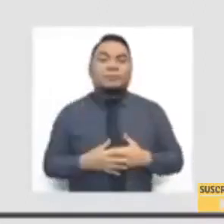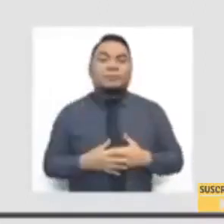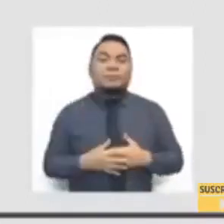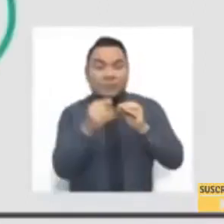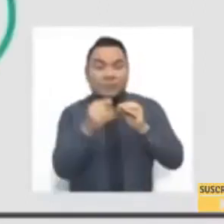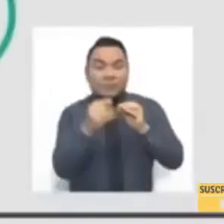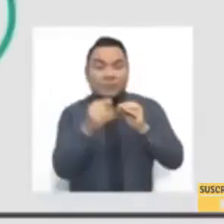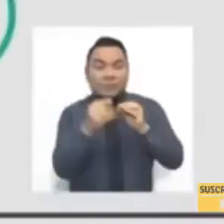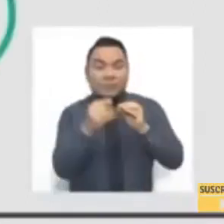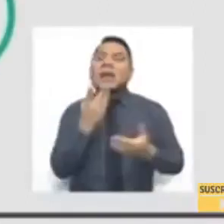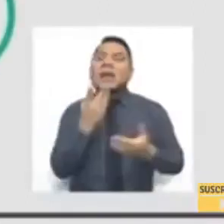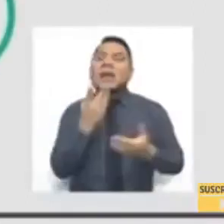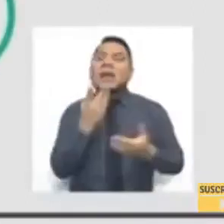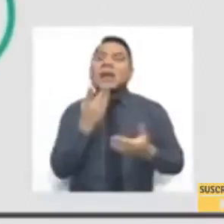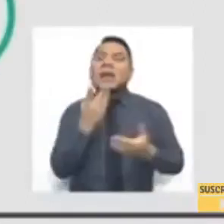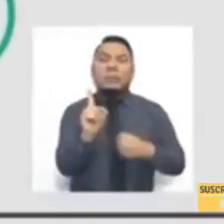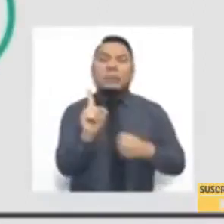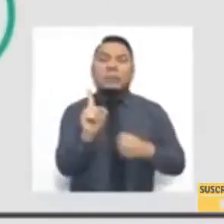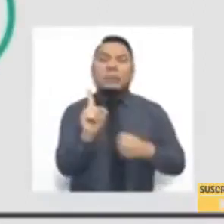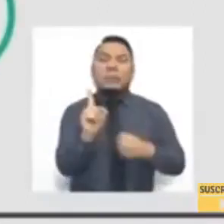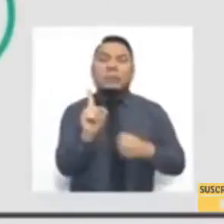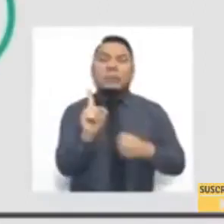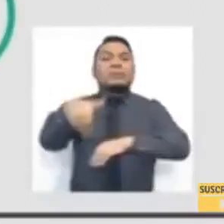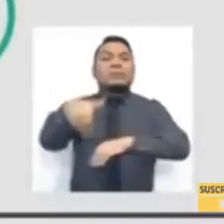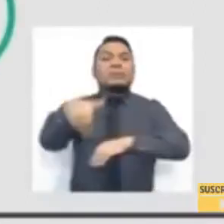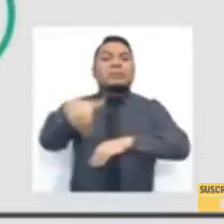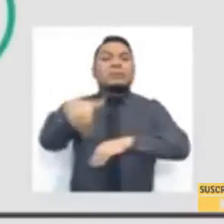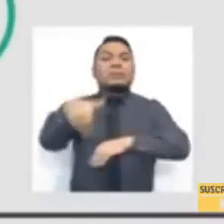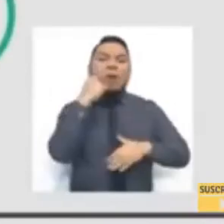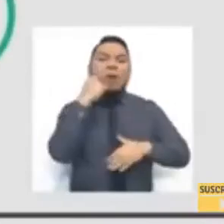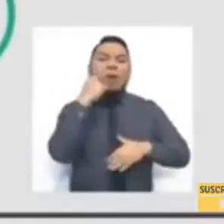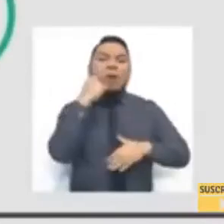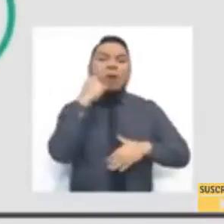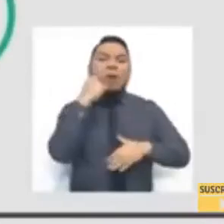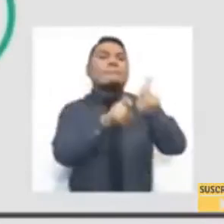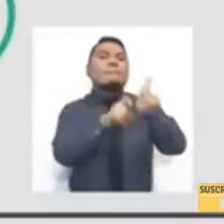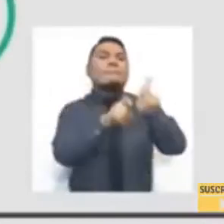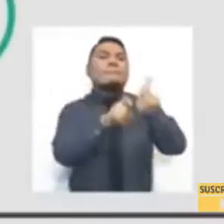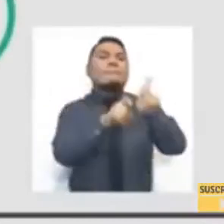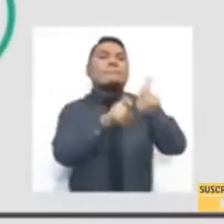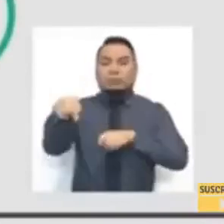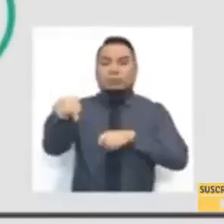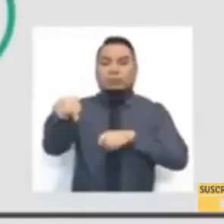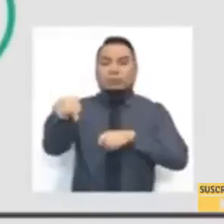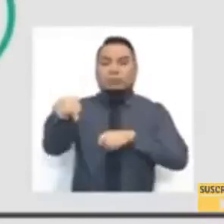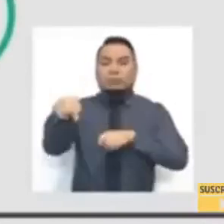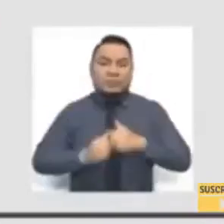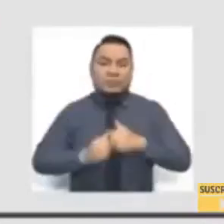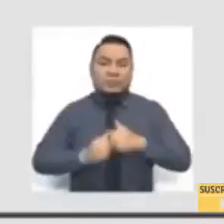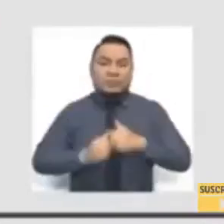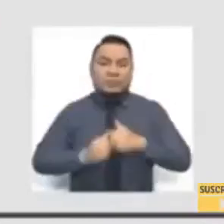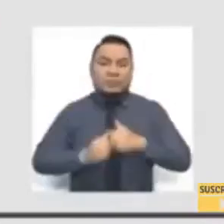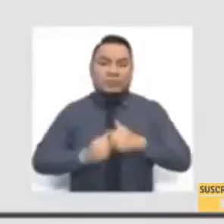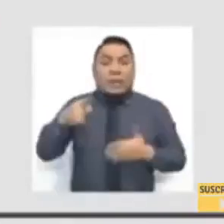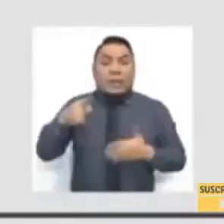Adicionalmente, se contará con la participación de 10 ciudadanos y ciudadanas que formularán preguntas a los candidatos. El